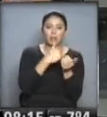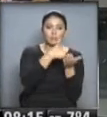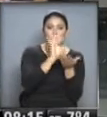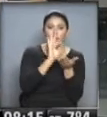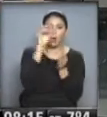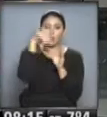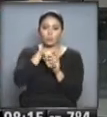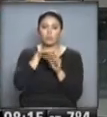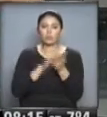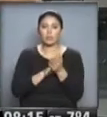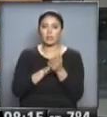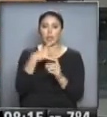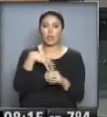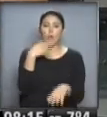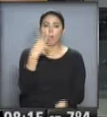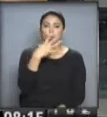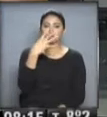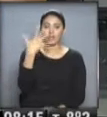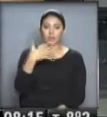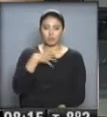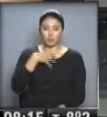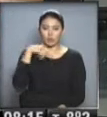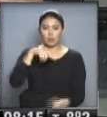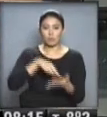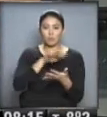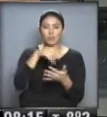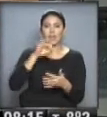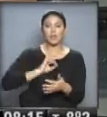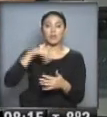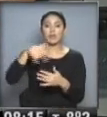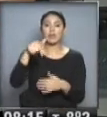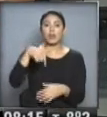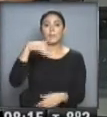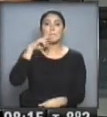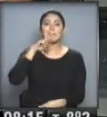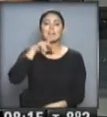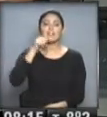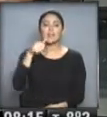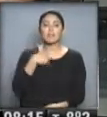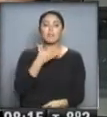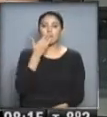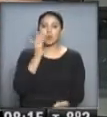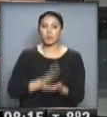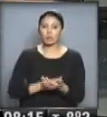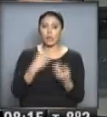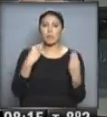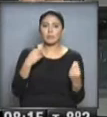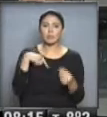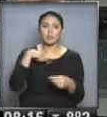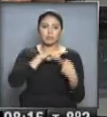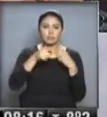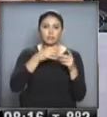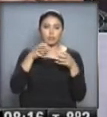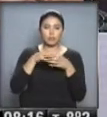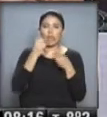de cuarto y quinto año en la ciudad de buenos aires a partir del próximo año mirta goldberg vamos a hablar que pasó y que se discutió en el